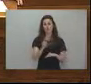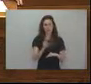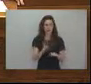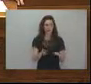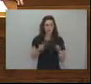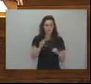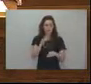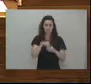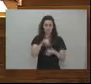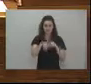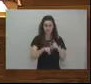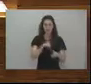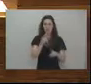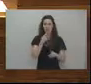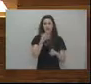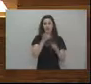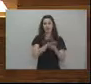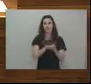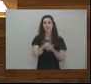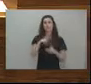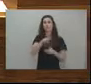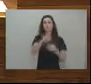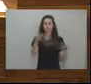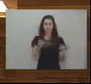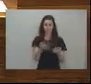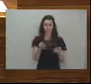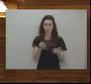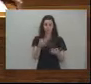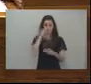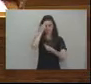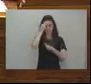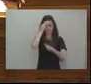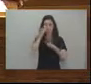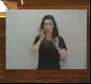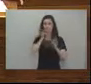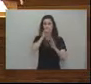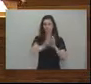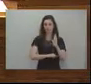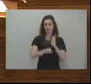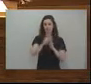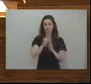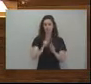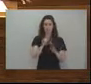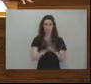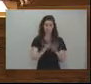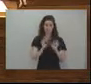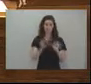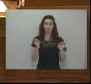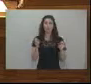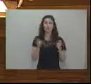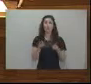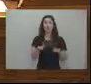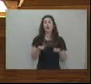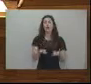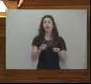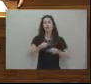incumplimientos electorales dicen mucho de lo que nos puede esperar. Creemos que hay medidas que se tienen que hacer, que deuda, reducir el gasto público.